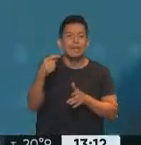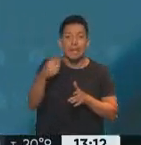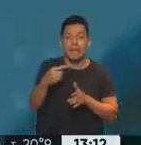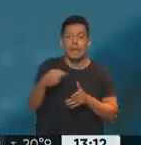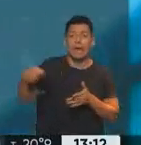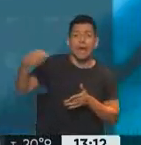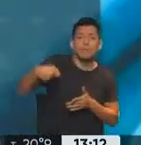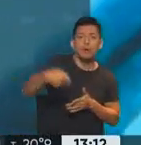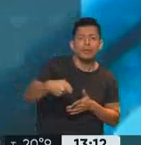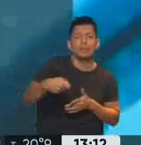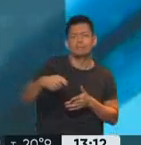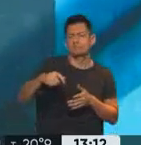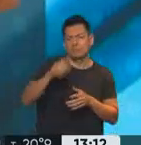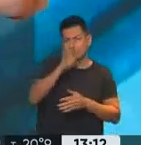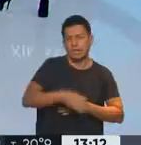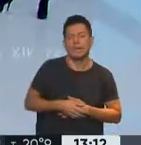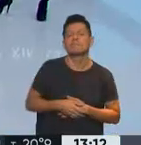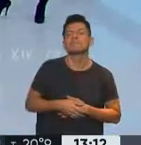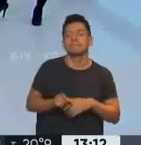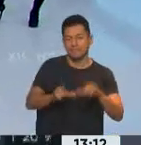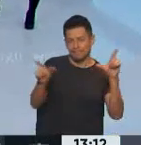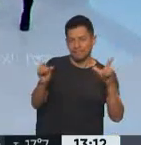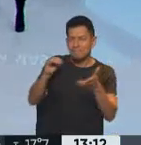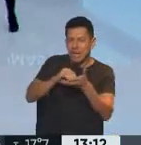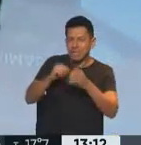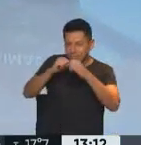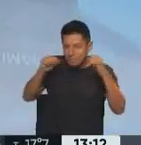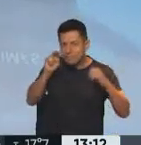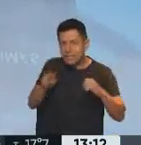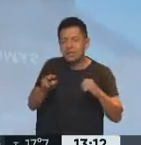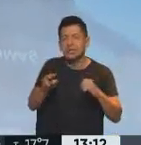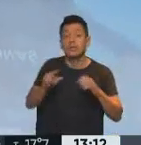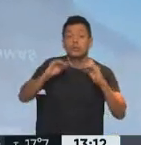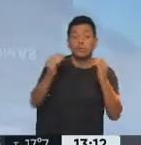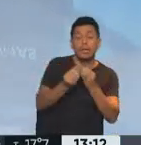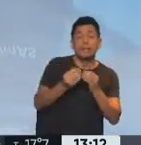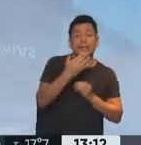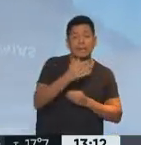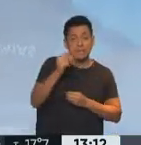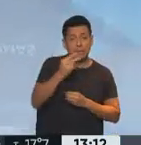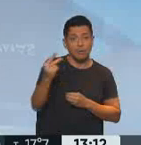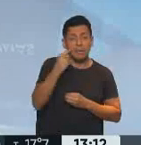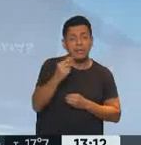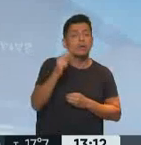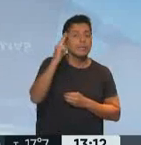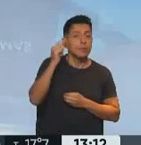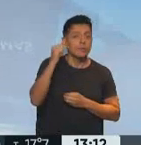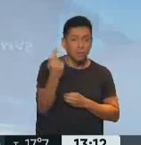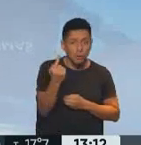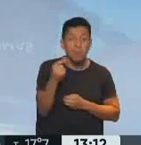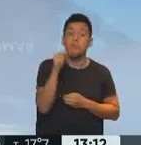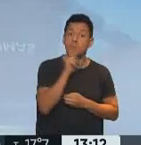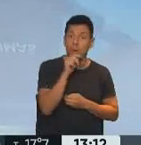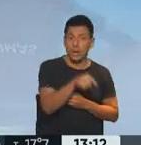en la plata que viene abriendo un poco más el dato de ese total 500 22 mil 991 son